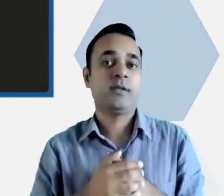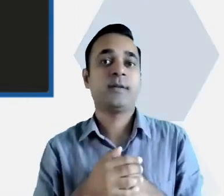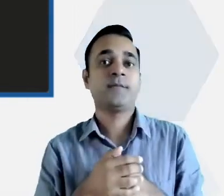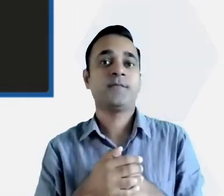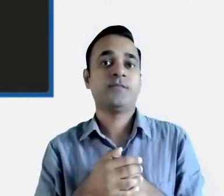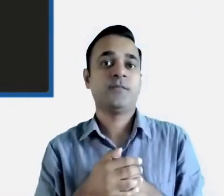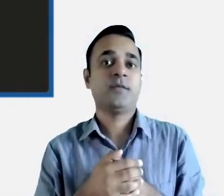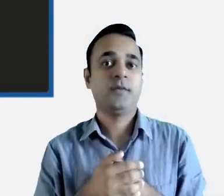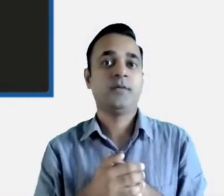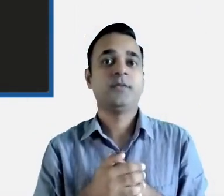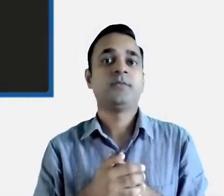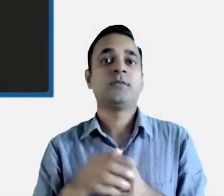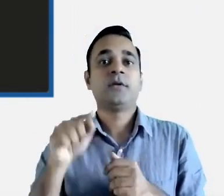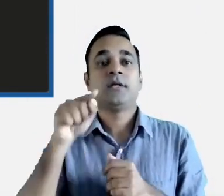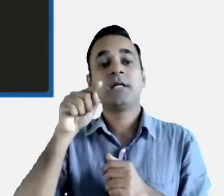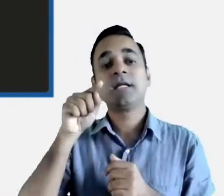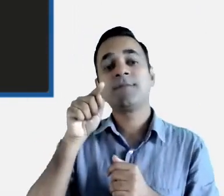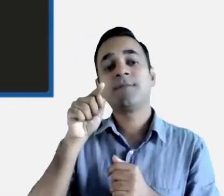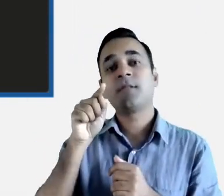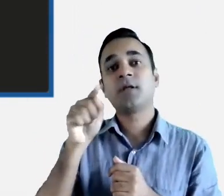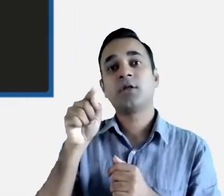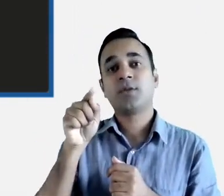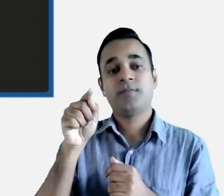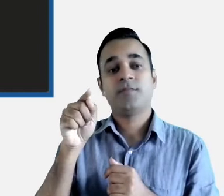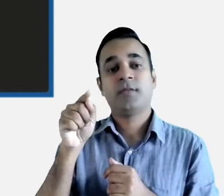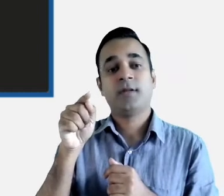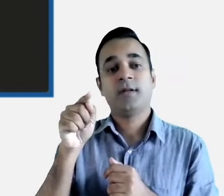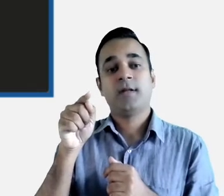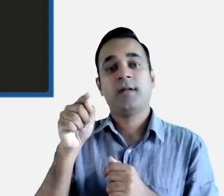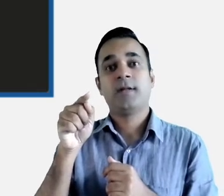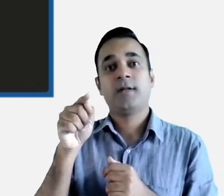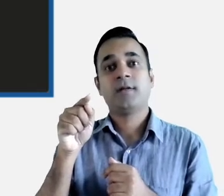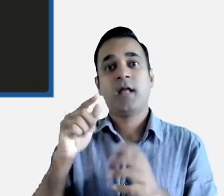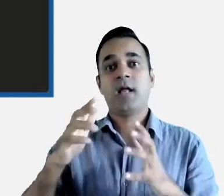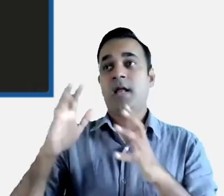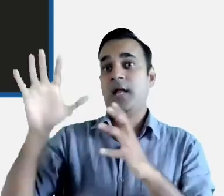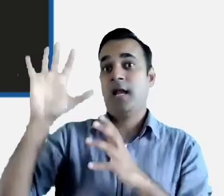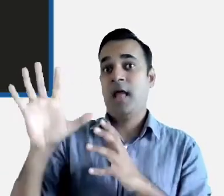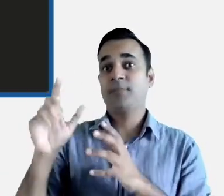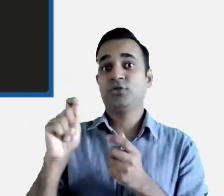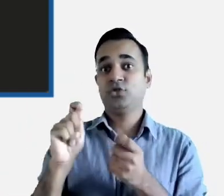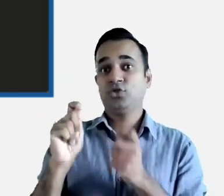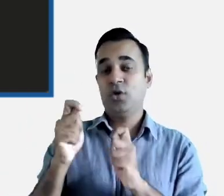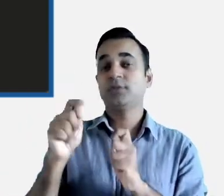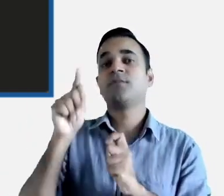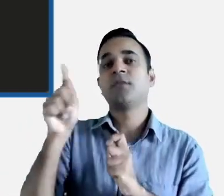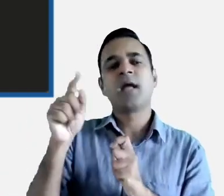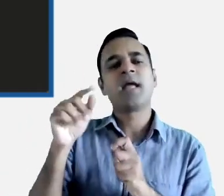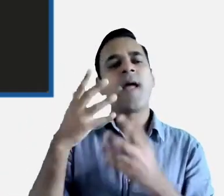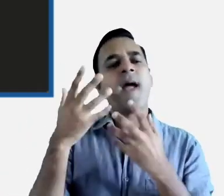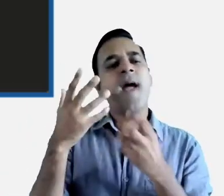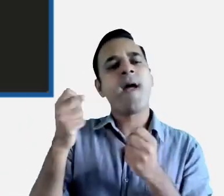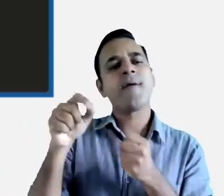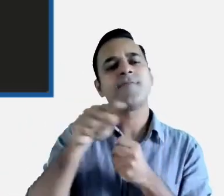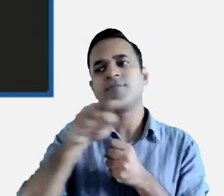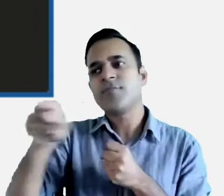el clima es el desarrollo que minimiza el desarrollo causado por los efectos del clima y maximiza las